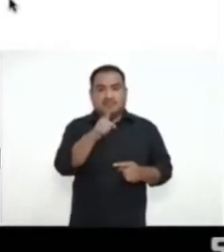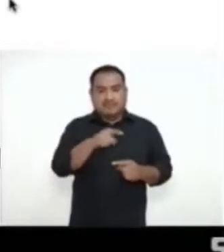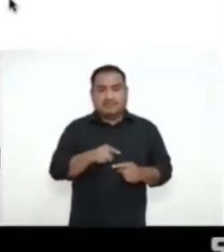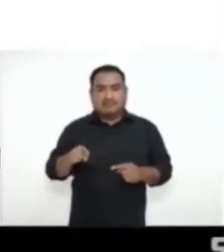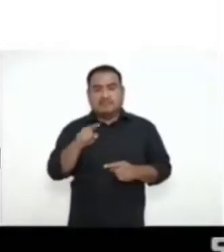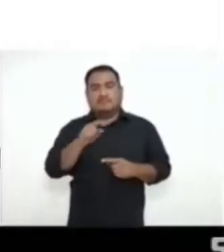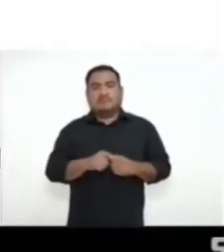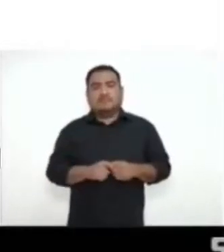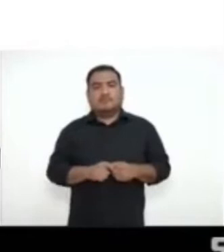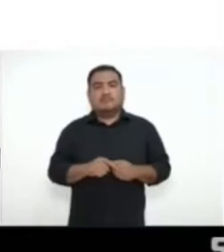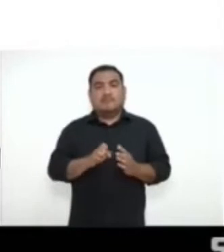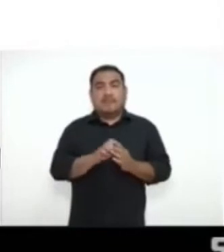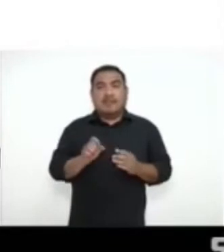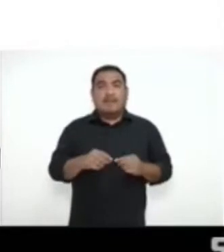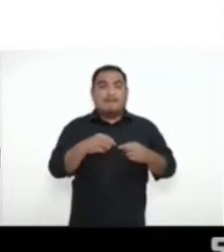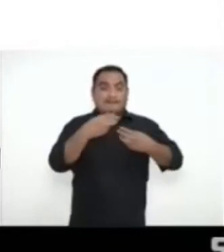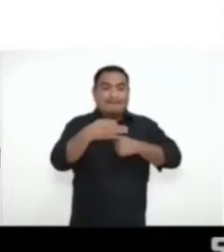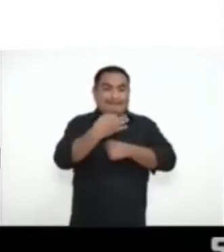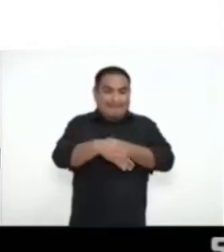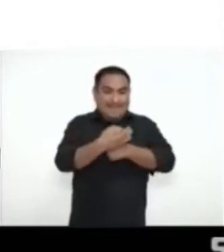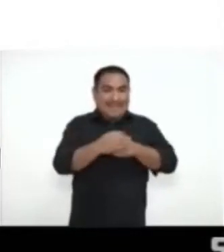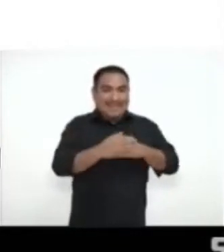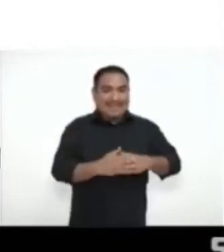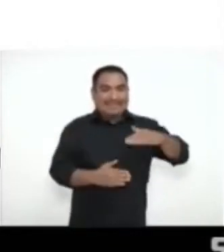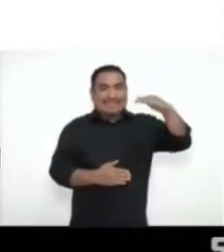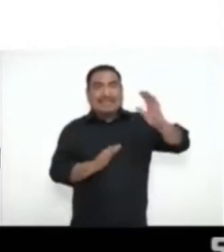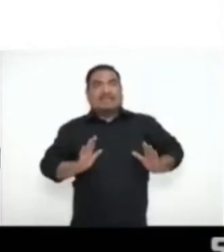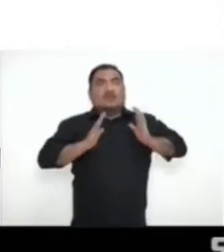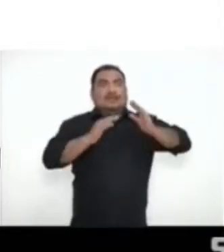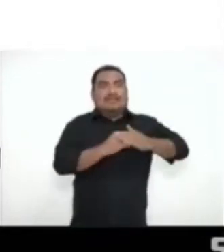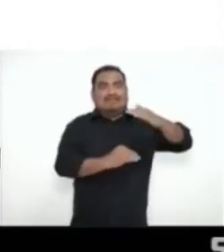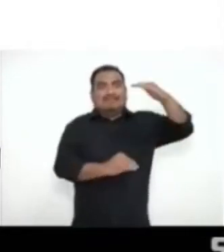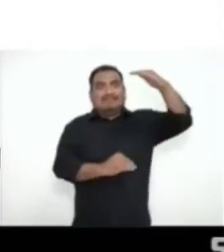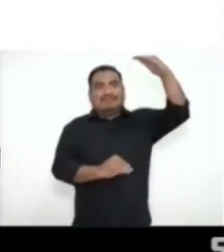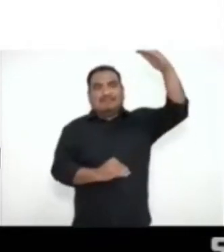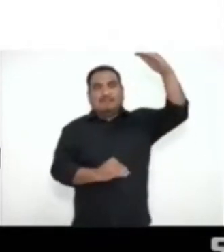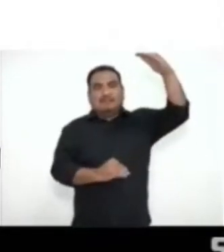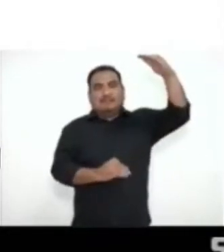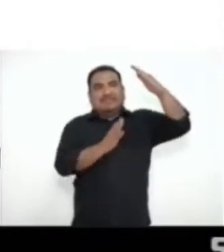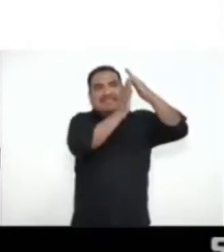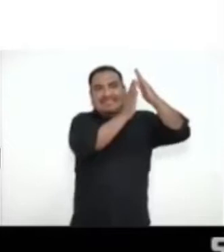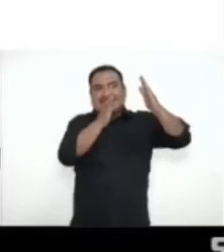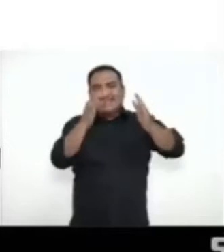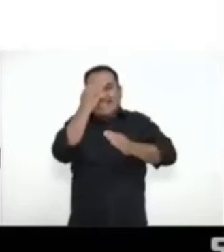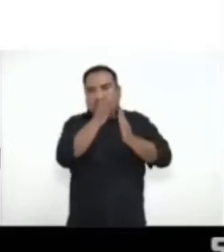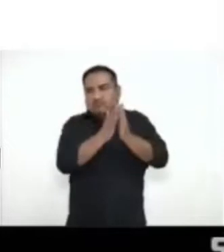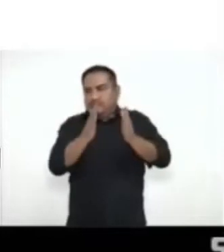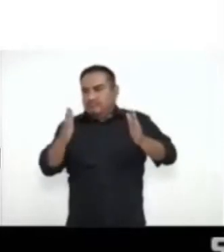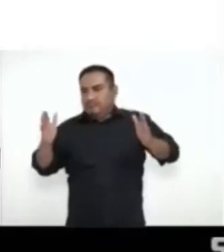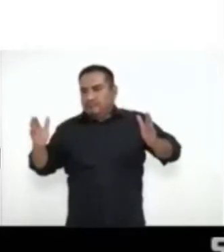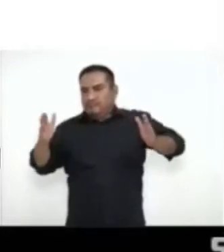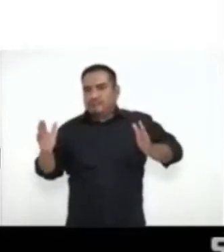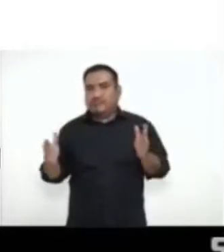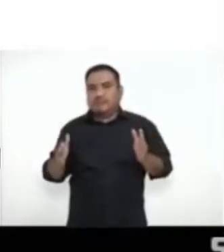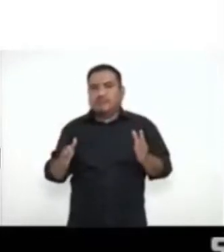A medida que aumenta la intensidad del evento y la duración del evento, esto se